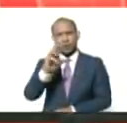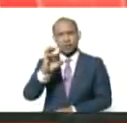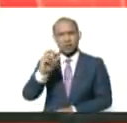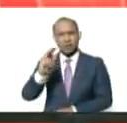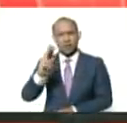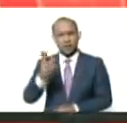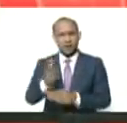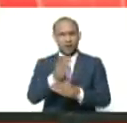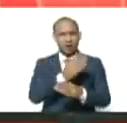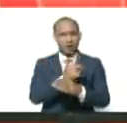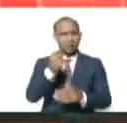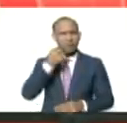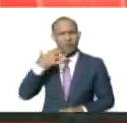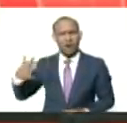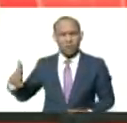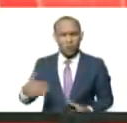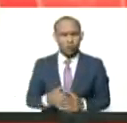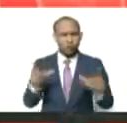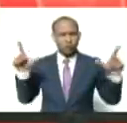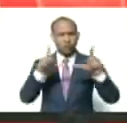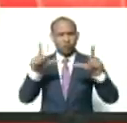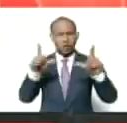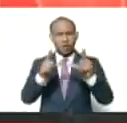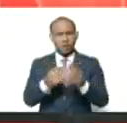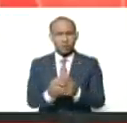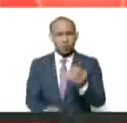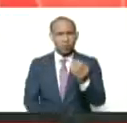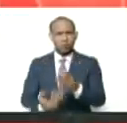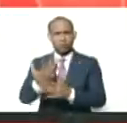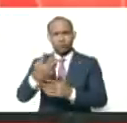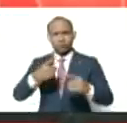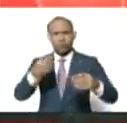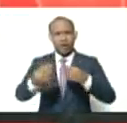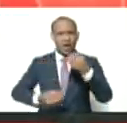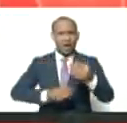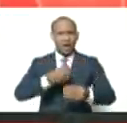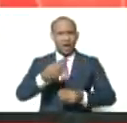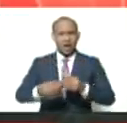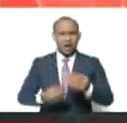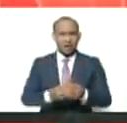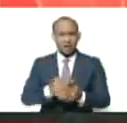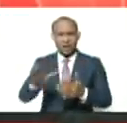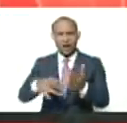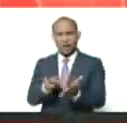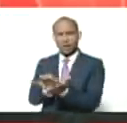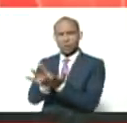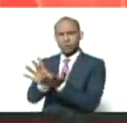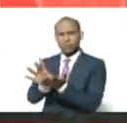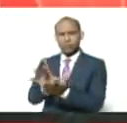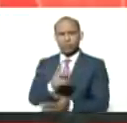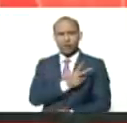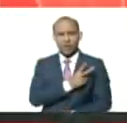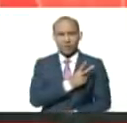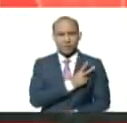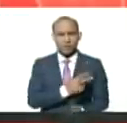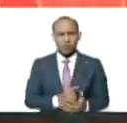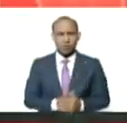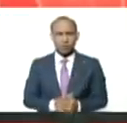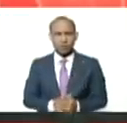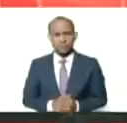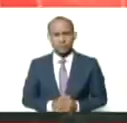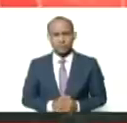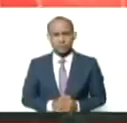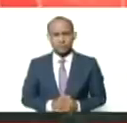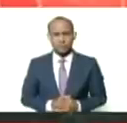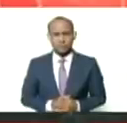Era un programa muy famoso que creó y dirigió Winston Vallenilla hasta que lo votaron de Venevisión.